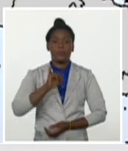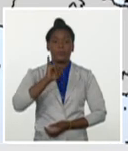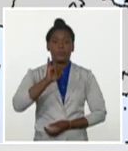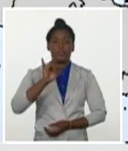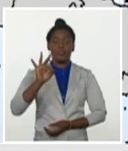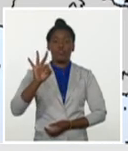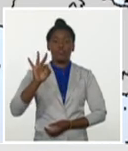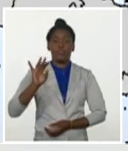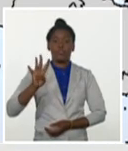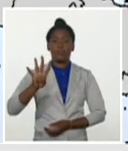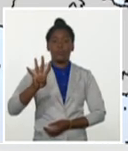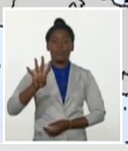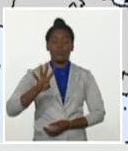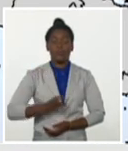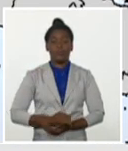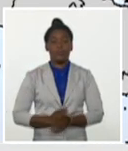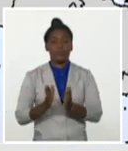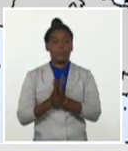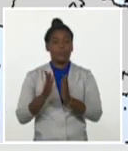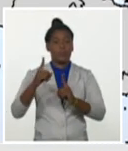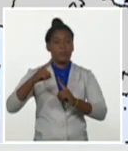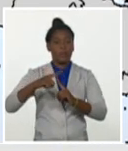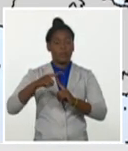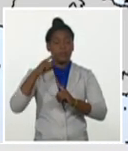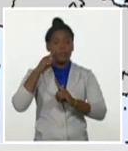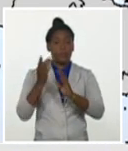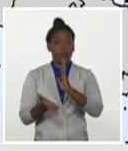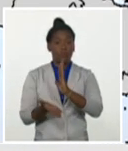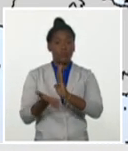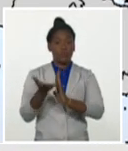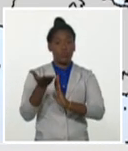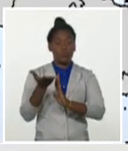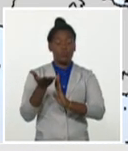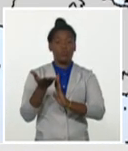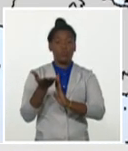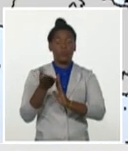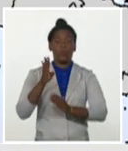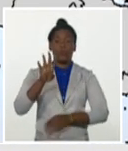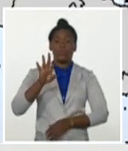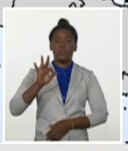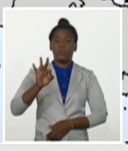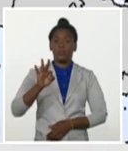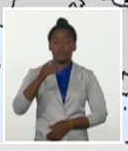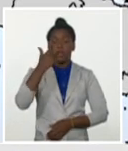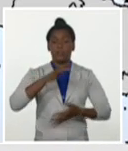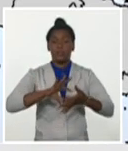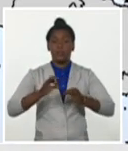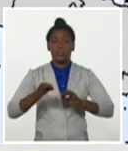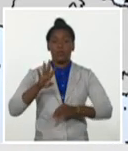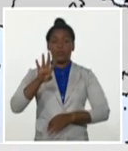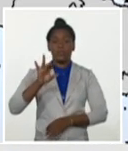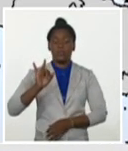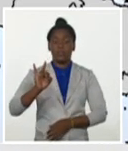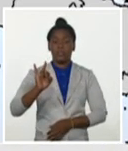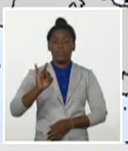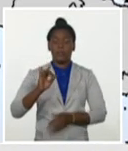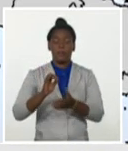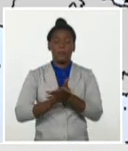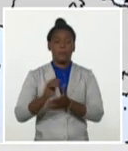684. Matanzas incrementa a 48, Artemisa a 47,